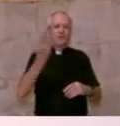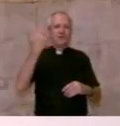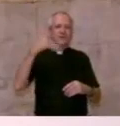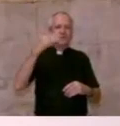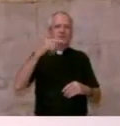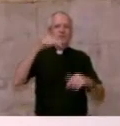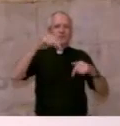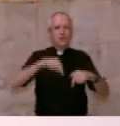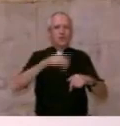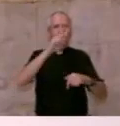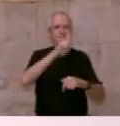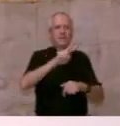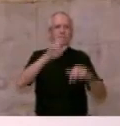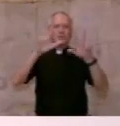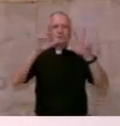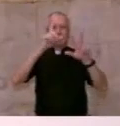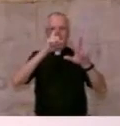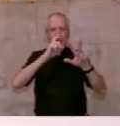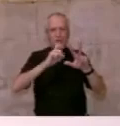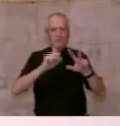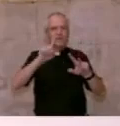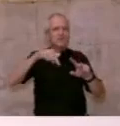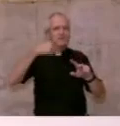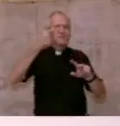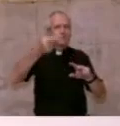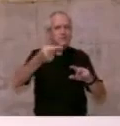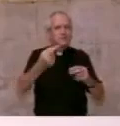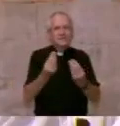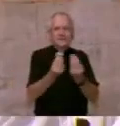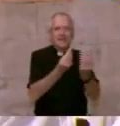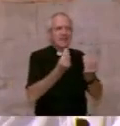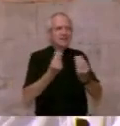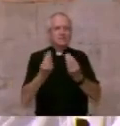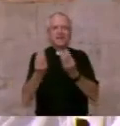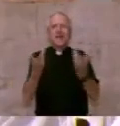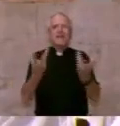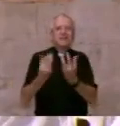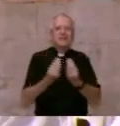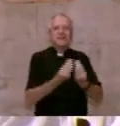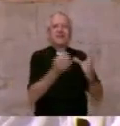después, también aquí se respira esa comunión que tú, obispo Sergi,